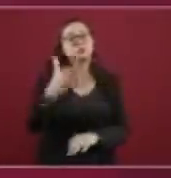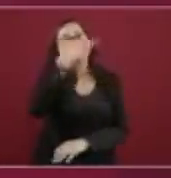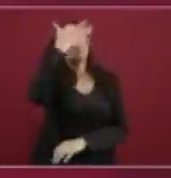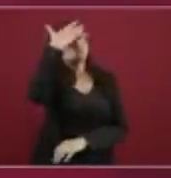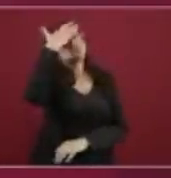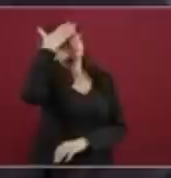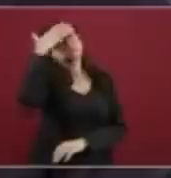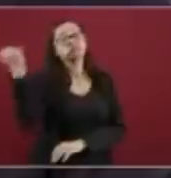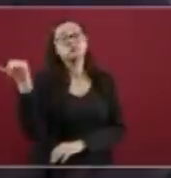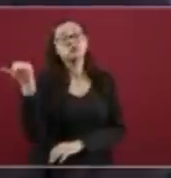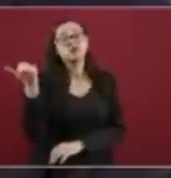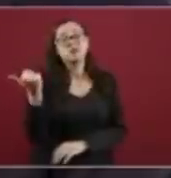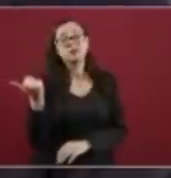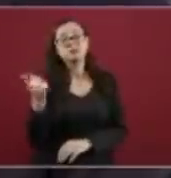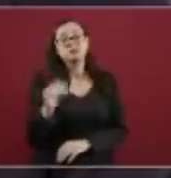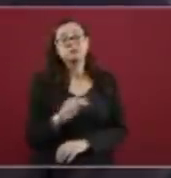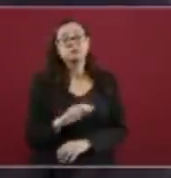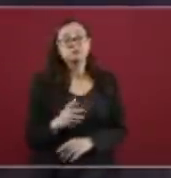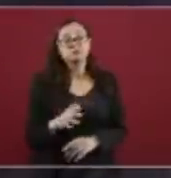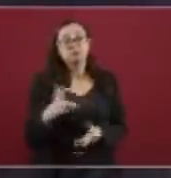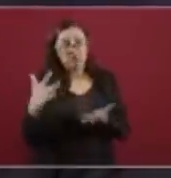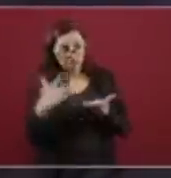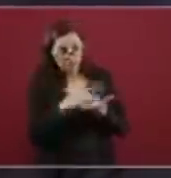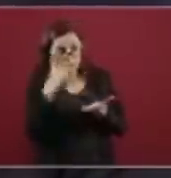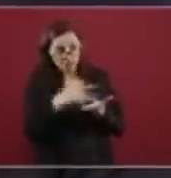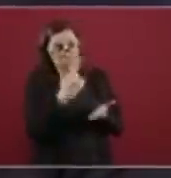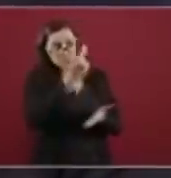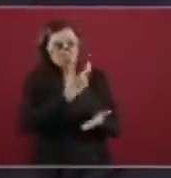corresponde un apoyo.